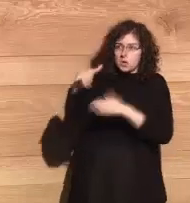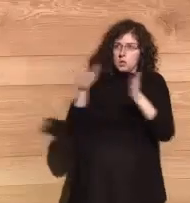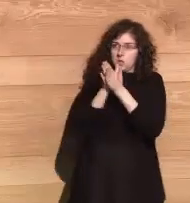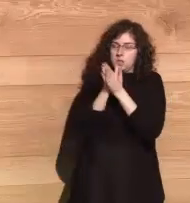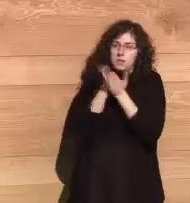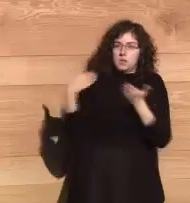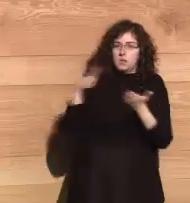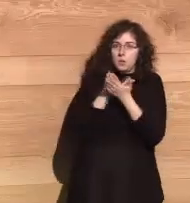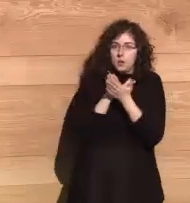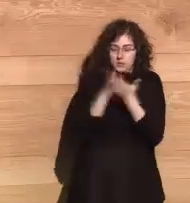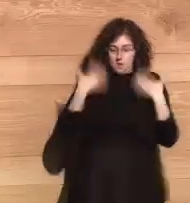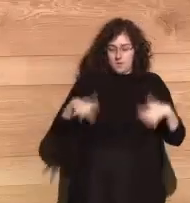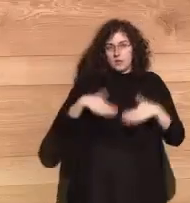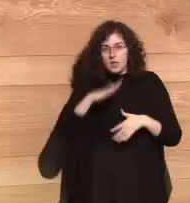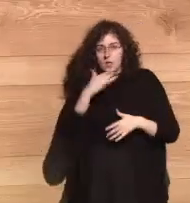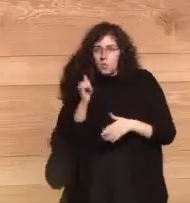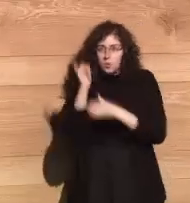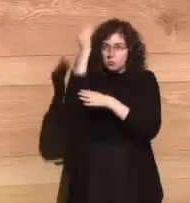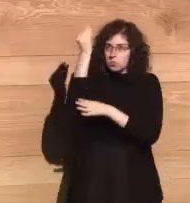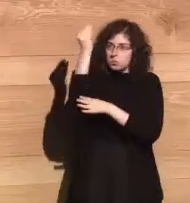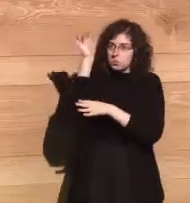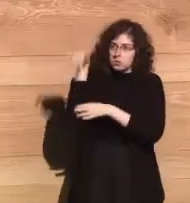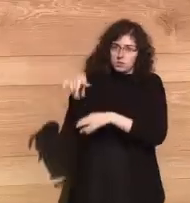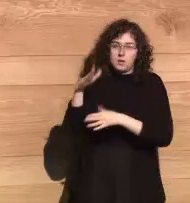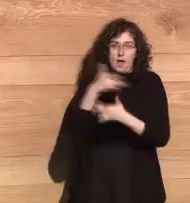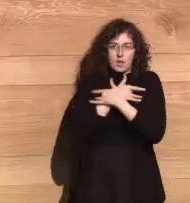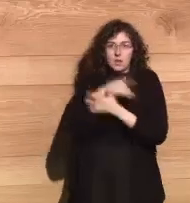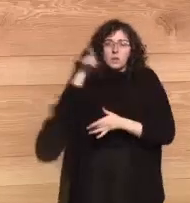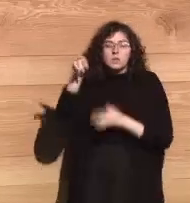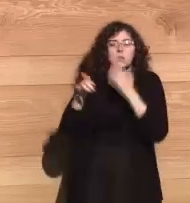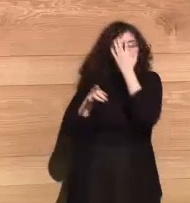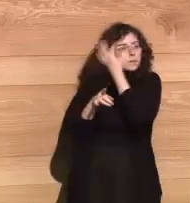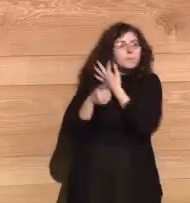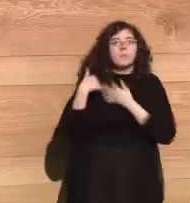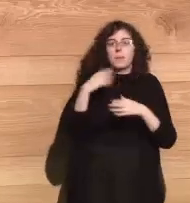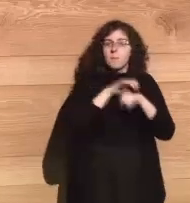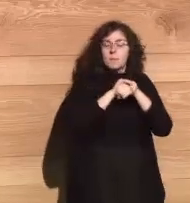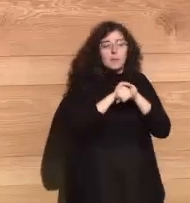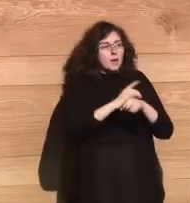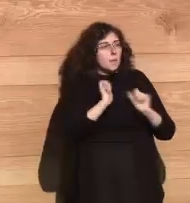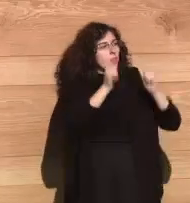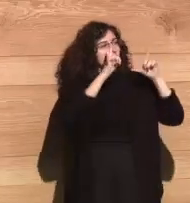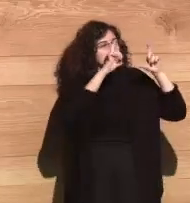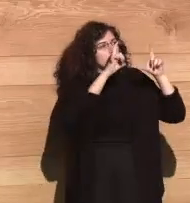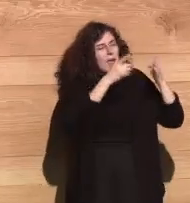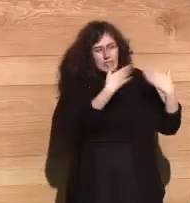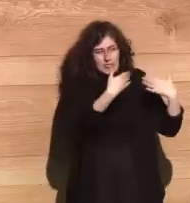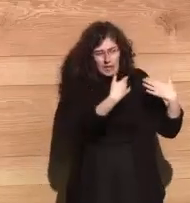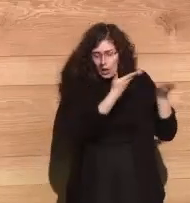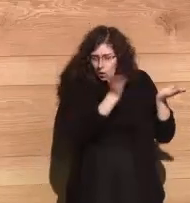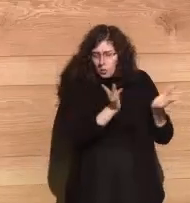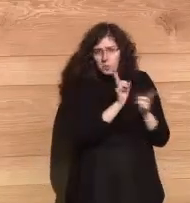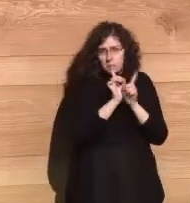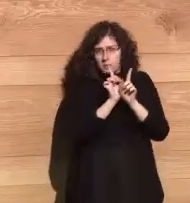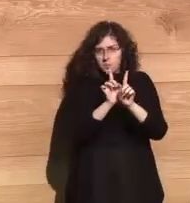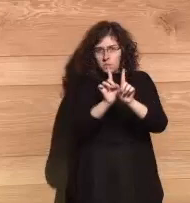vestida de azul. Yo iba a tomar la foto, tenía la cámara aquí, pero mi amiga pues, empezó a tomar la foto y yo dije, ay, déjalo, ¿no?